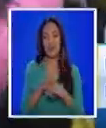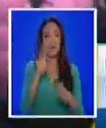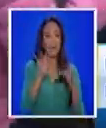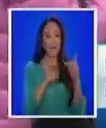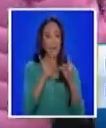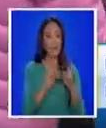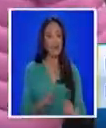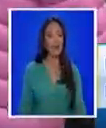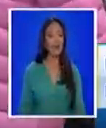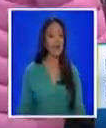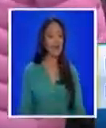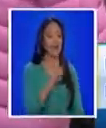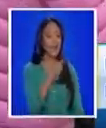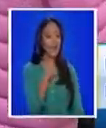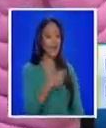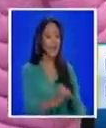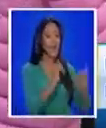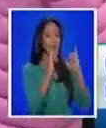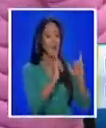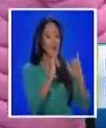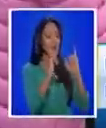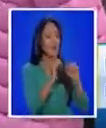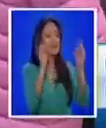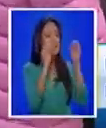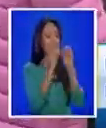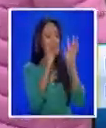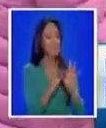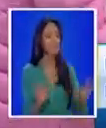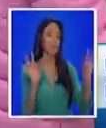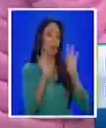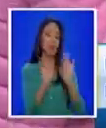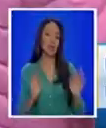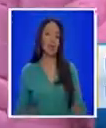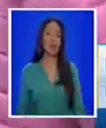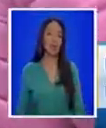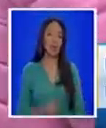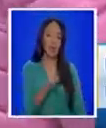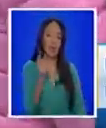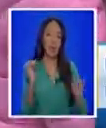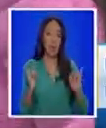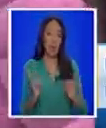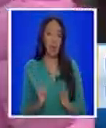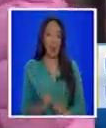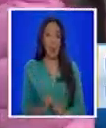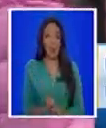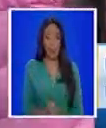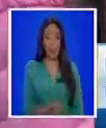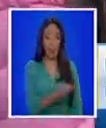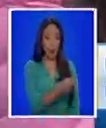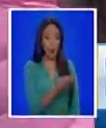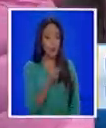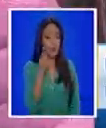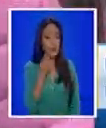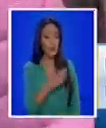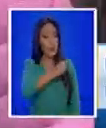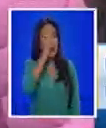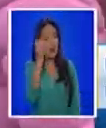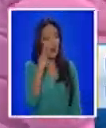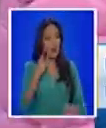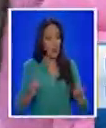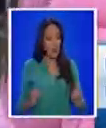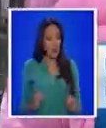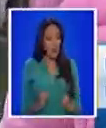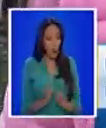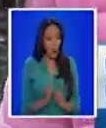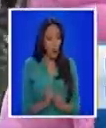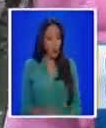está la parte. Dice, divertirse por sobre todas las cosas, divertirse. Aunque han estado desnutridos aquí los muchachos, ¿cómo van a ganar? Pues miren los dos flaquitos.